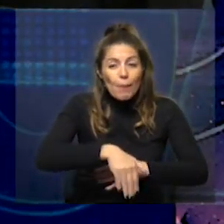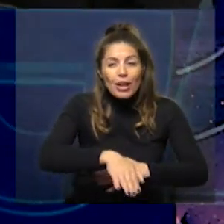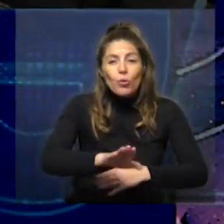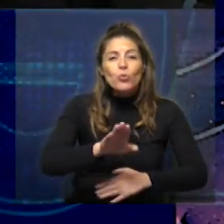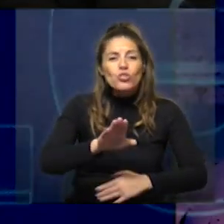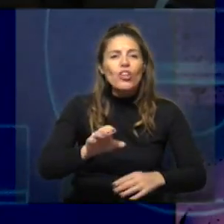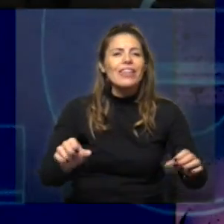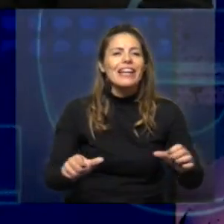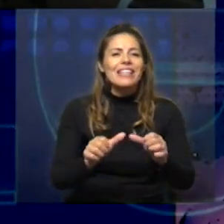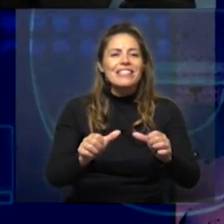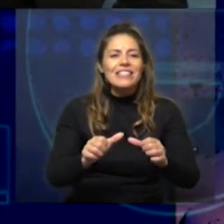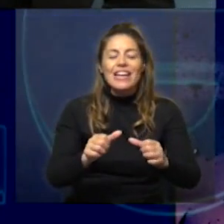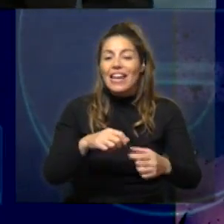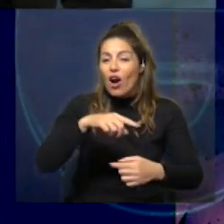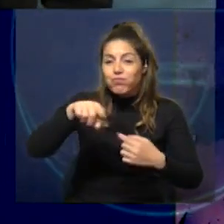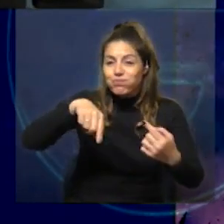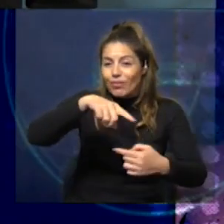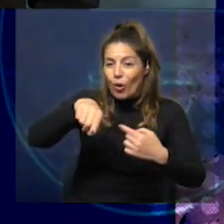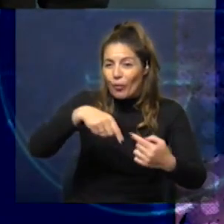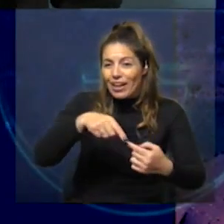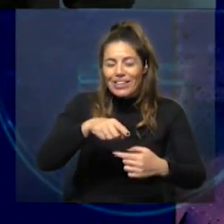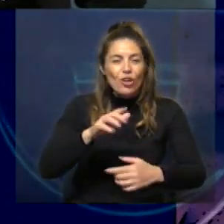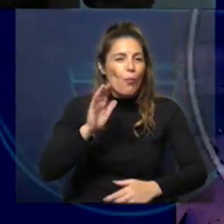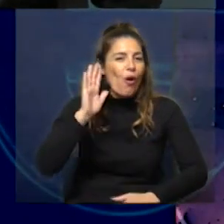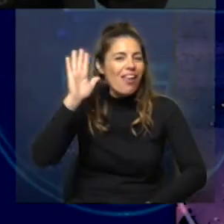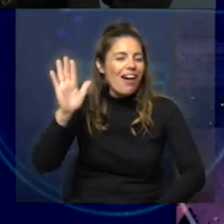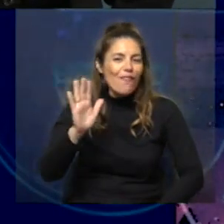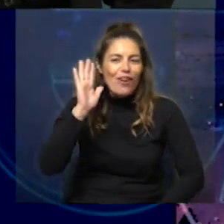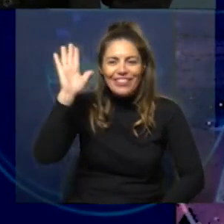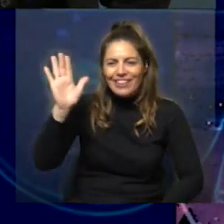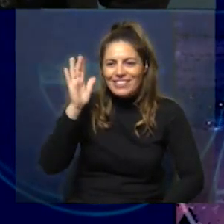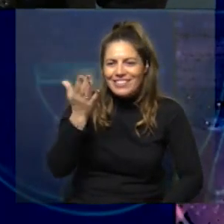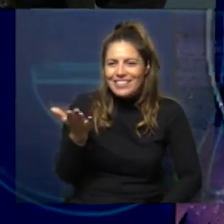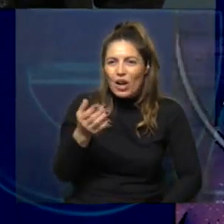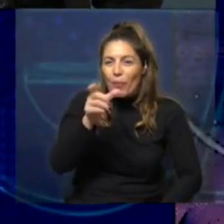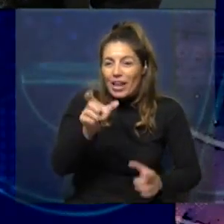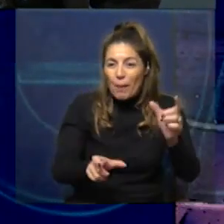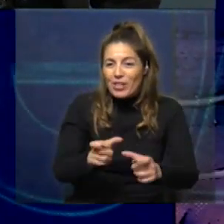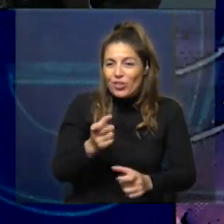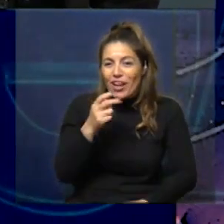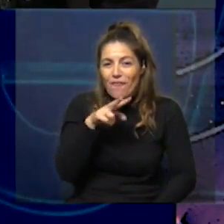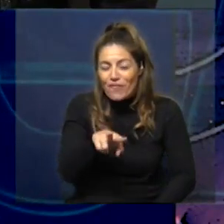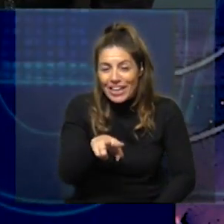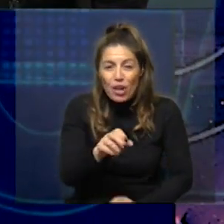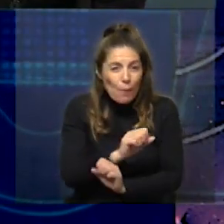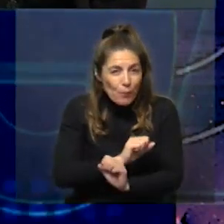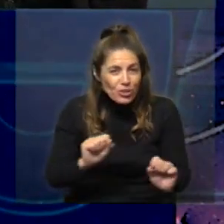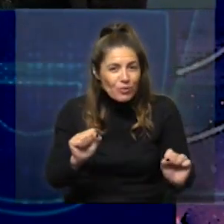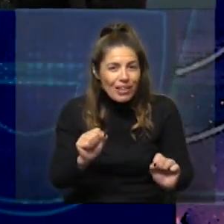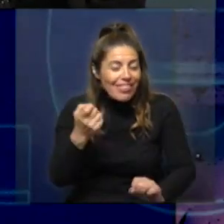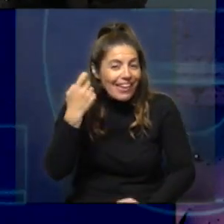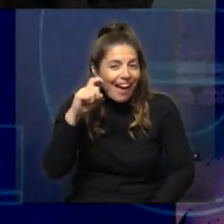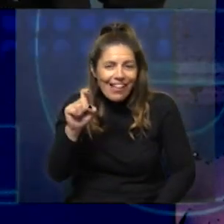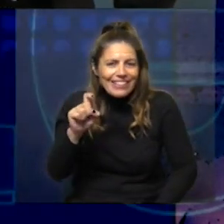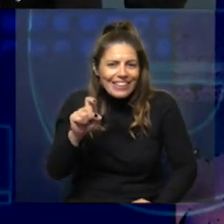de que se hiciera tendencia, es un poco la fantasía del... Como que la gente ve en esto una posibilidad de alguien de salir,